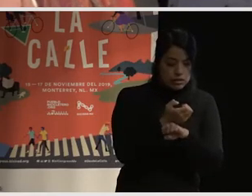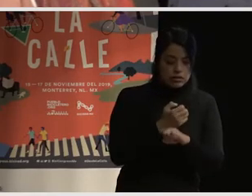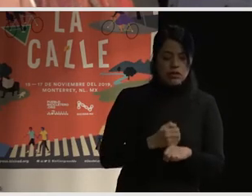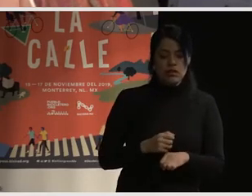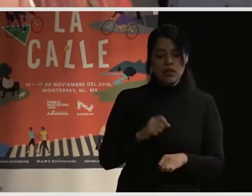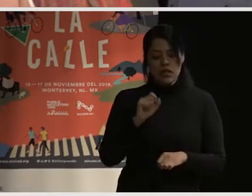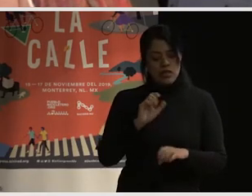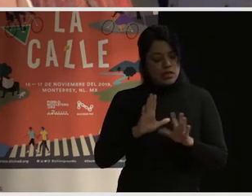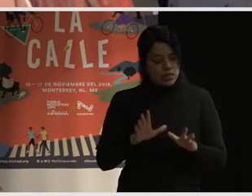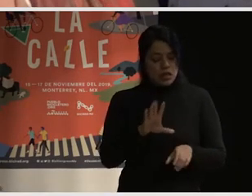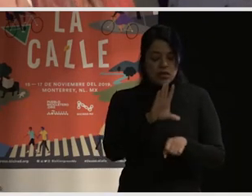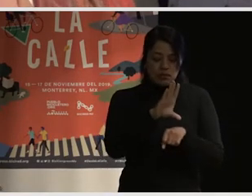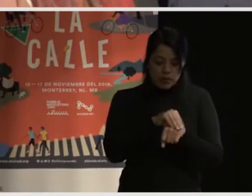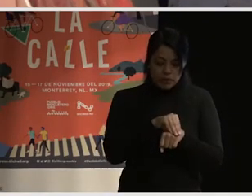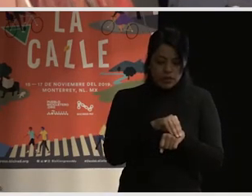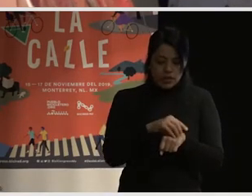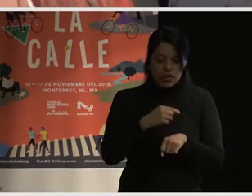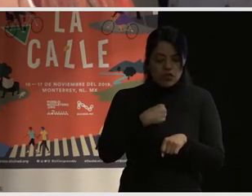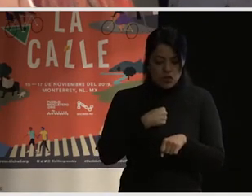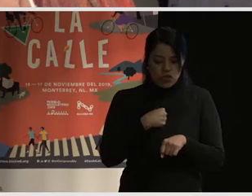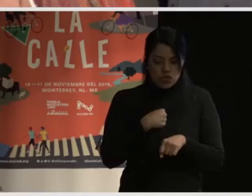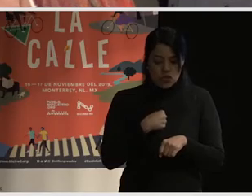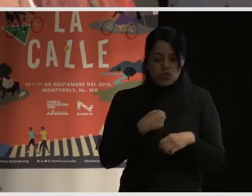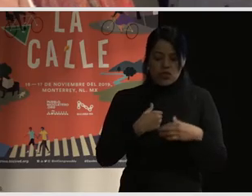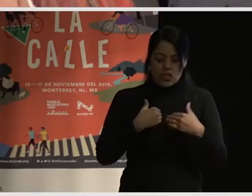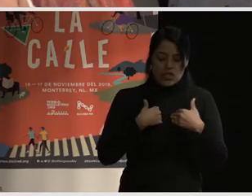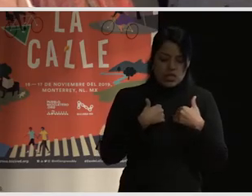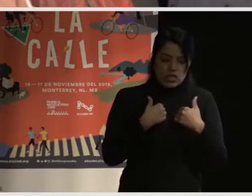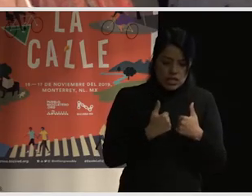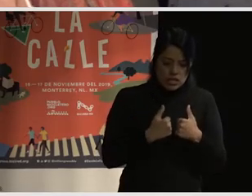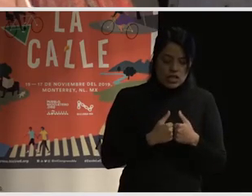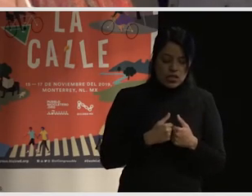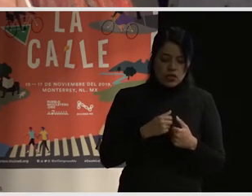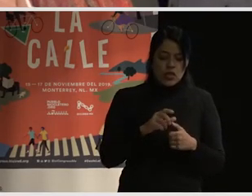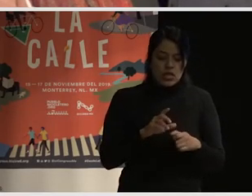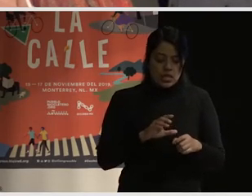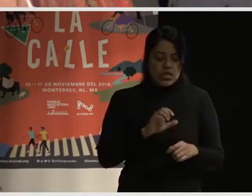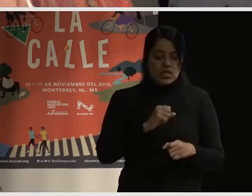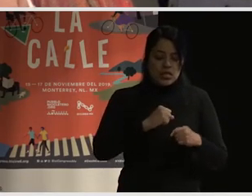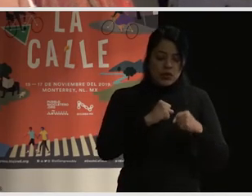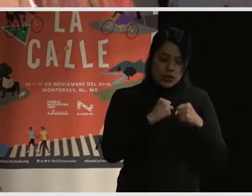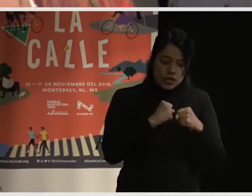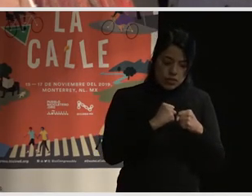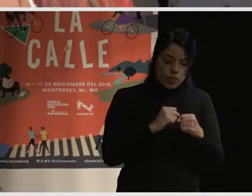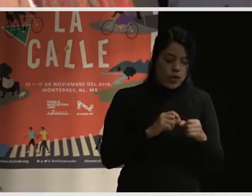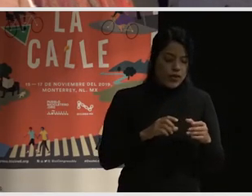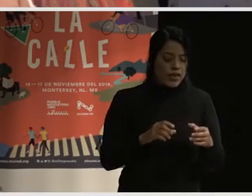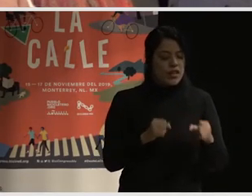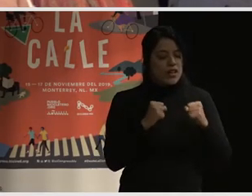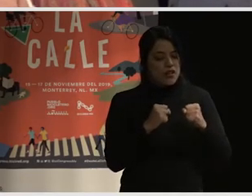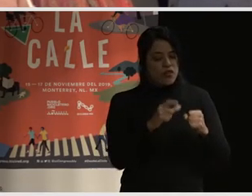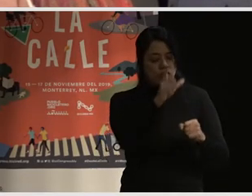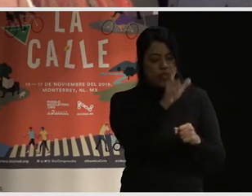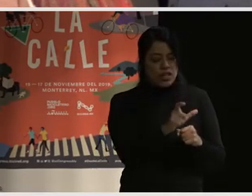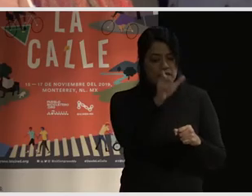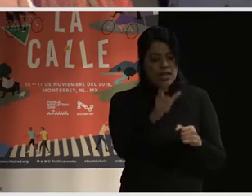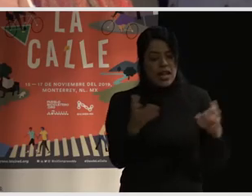ya lo permite y entonces yo sí estoy convencido que se puede fortalecer la entidad haciendo un programa parcial estableciendo